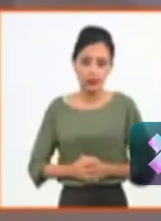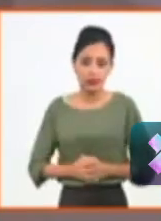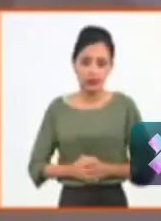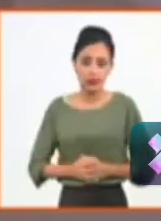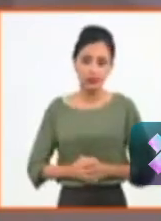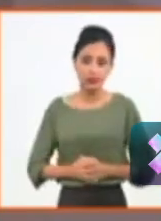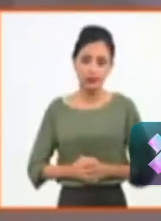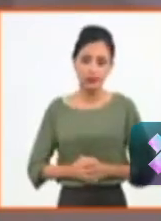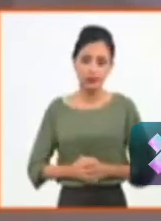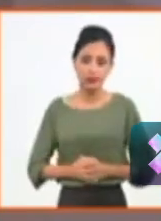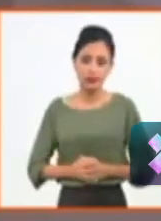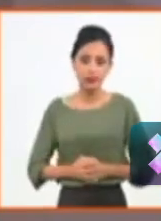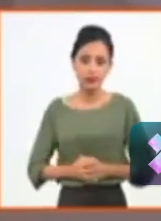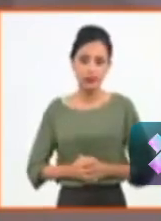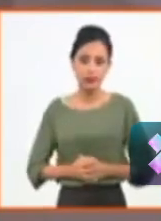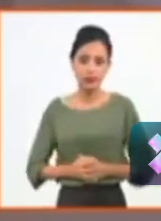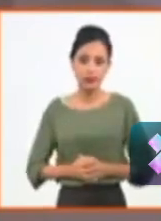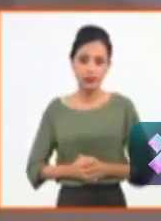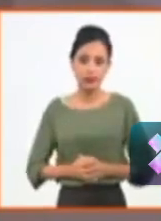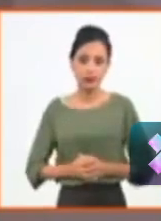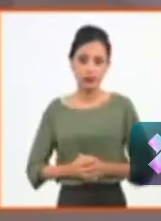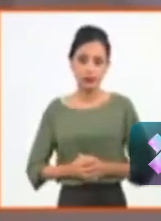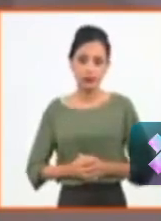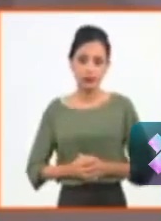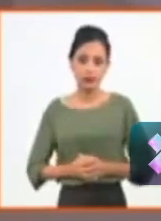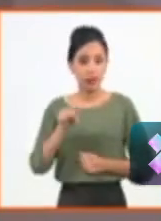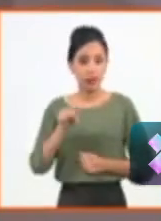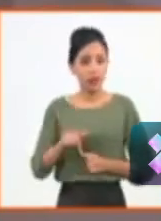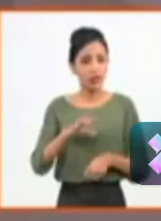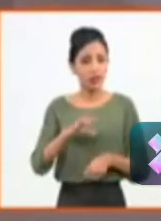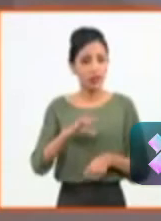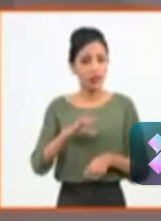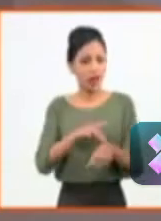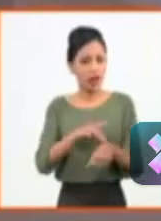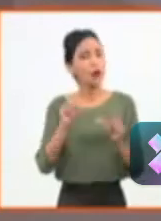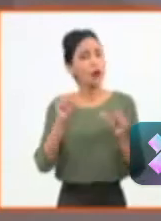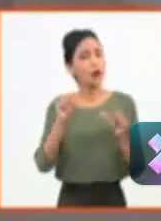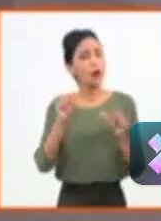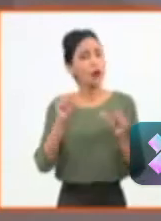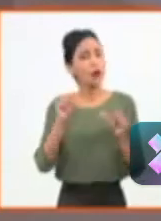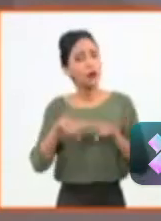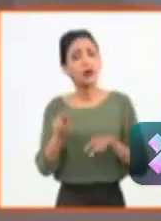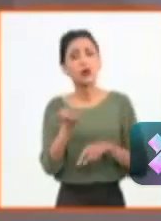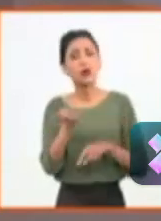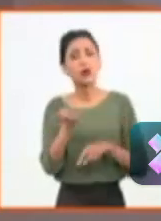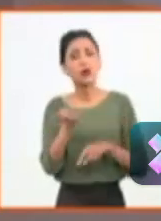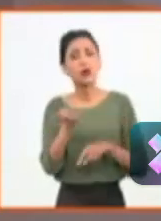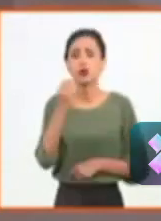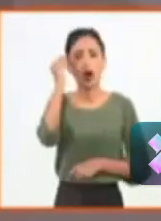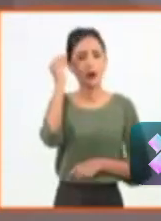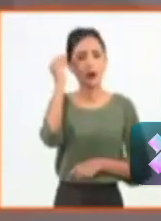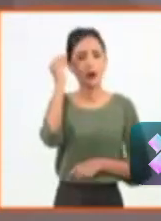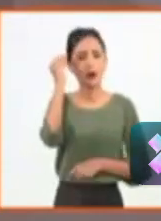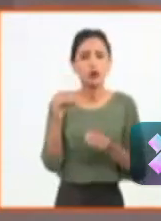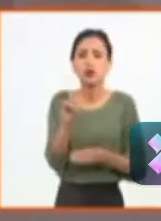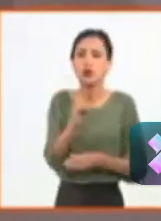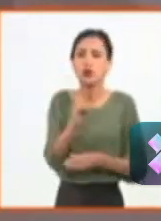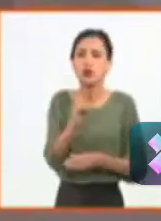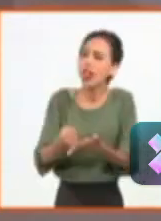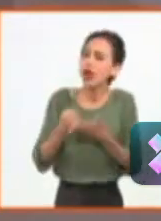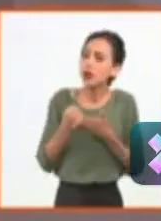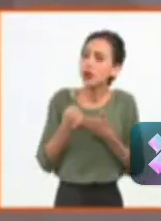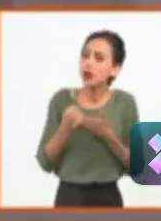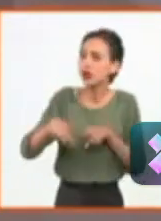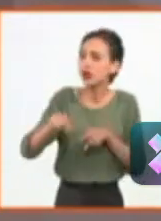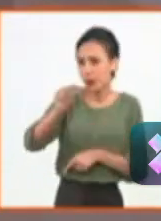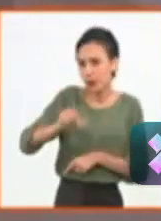todo lo negativo que nos ha traído, esto nos ha traído mucho aprendizaje y nos ha traído mucha solidaridad y mucho calor humano a